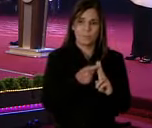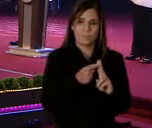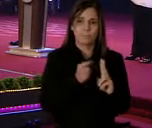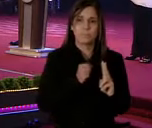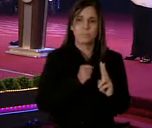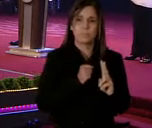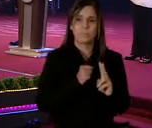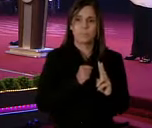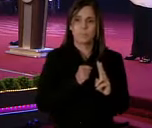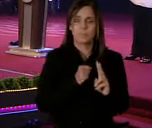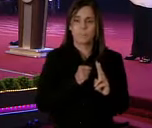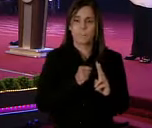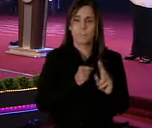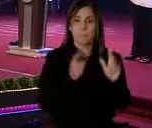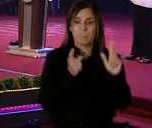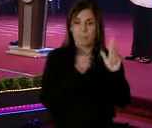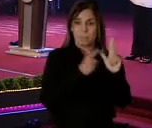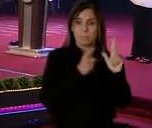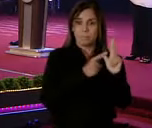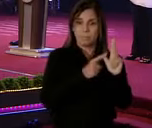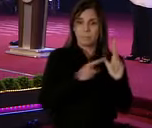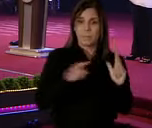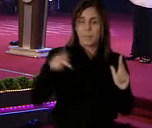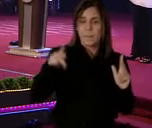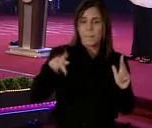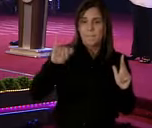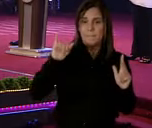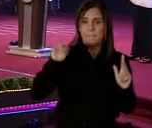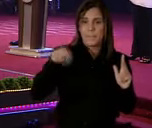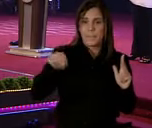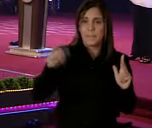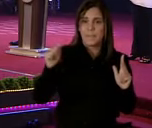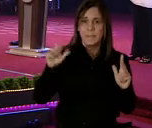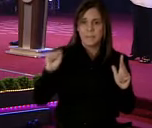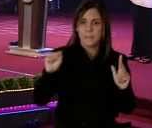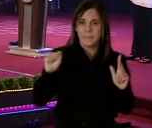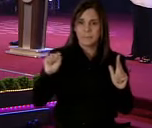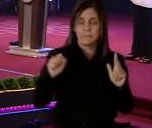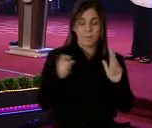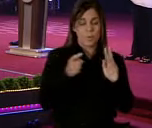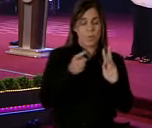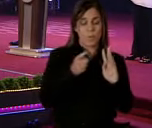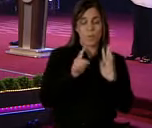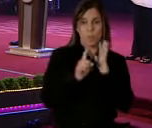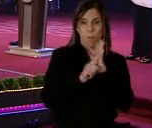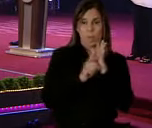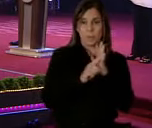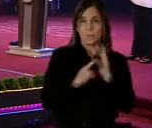También está abierto Piñas, Zoe, y La Alegría.